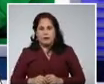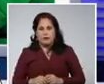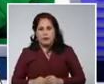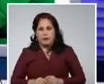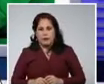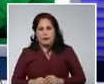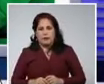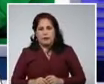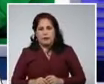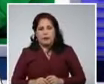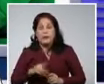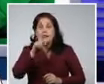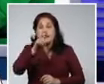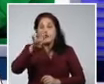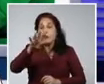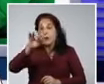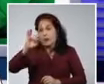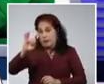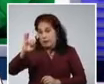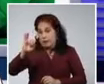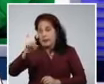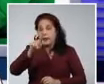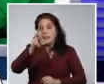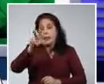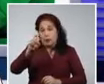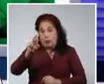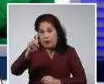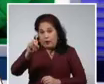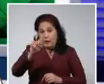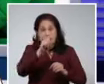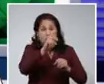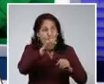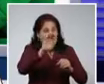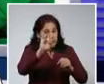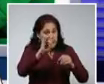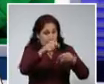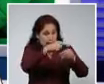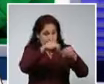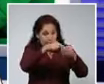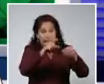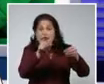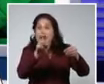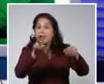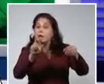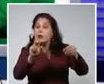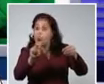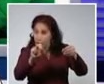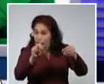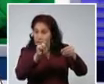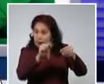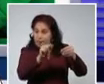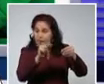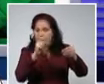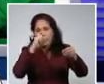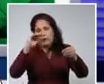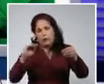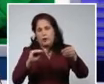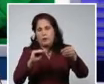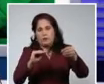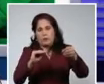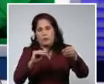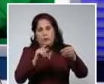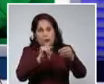estos 147, 120, una cifra muy elevada en edades pediátricas. Y de